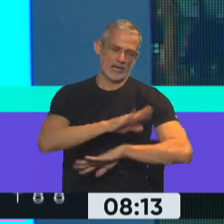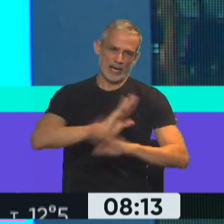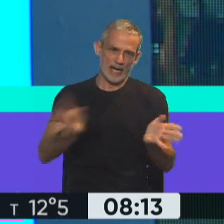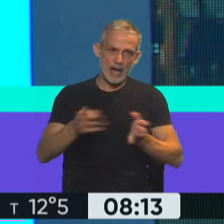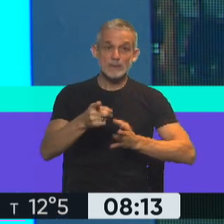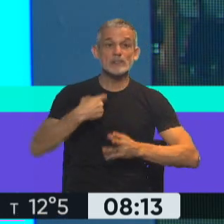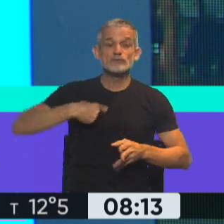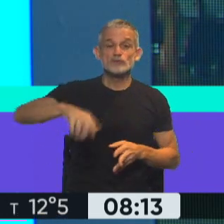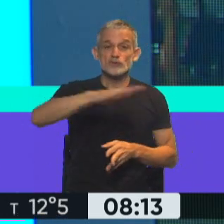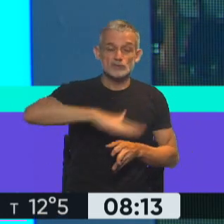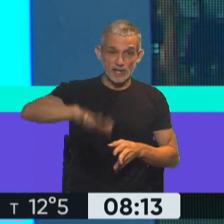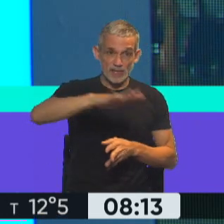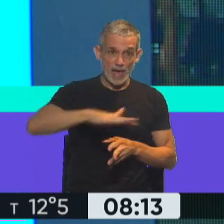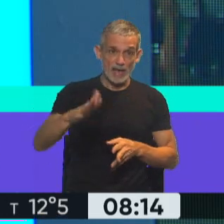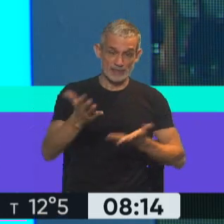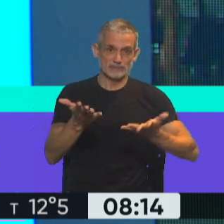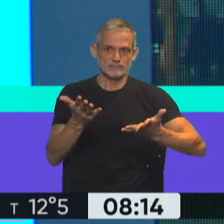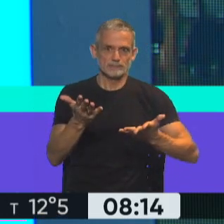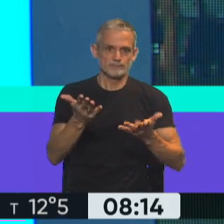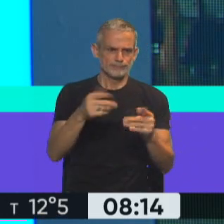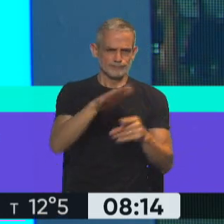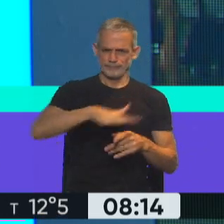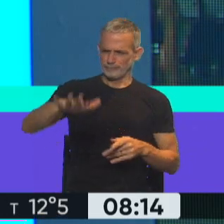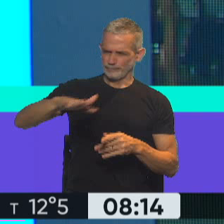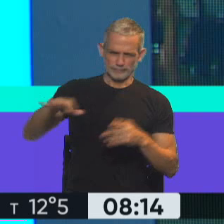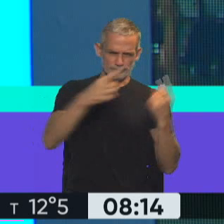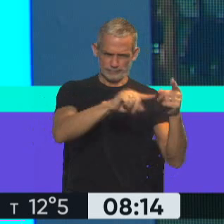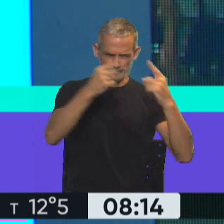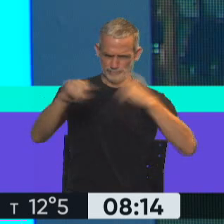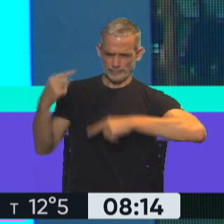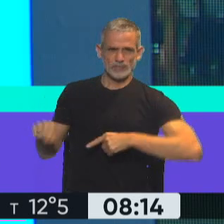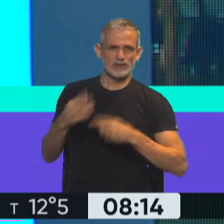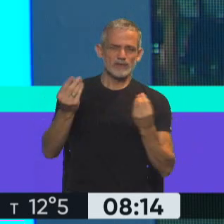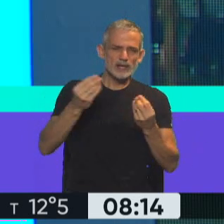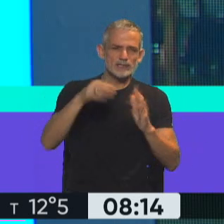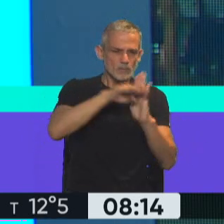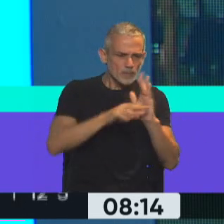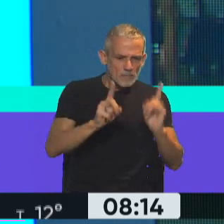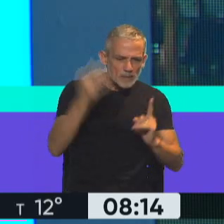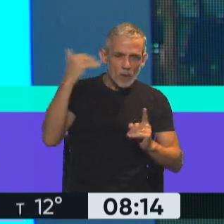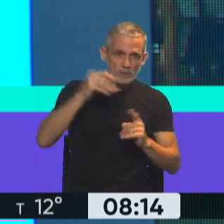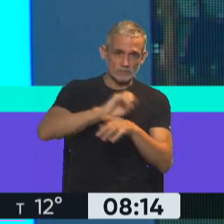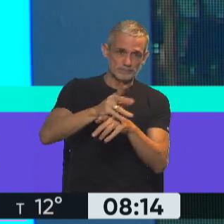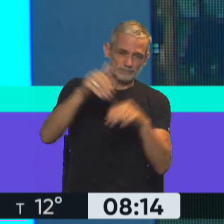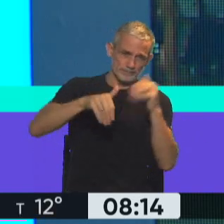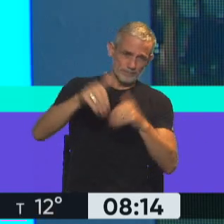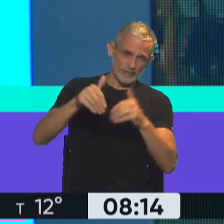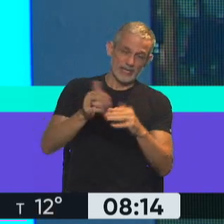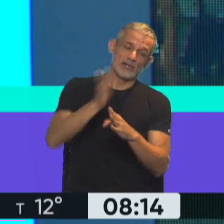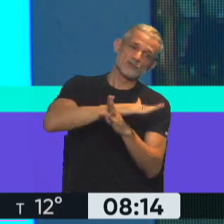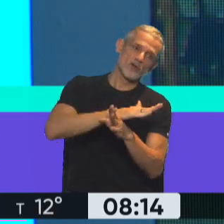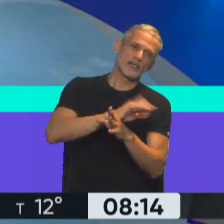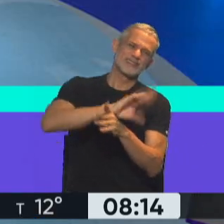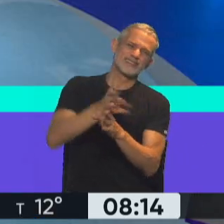Porque nuestras sociedades, y en términos sociológicos, claramente es muy difícil aplicar categorías que uno podía tener en elecciones de alguna manera en la